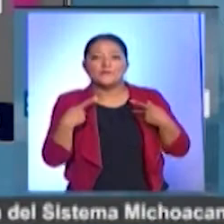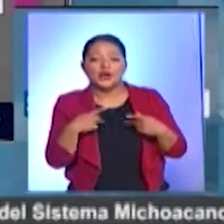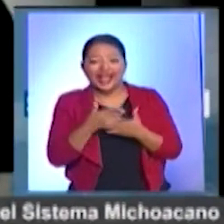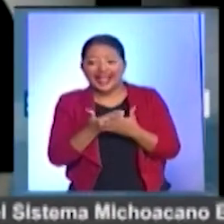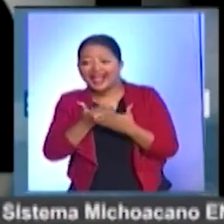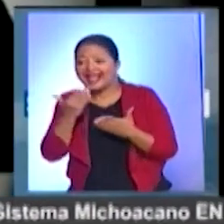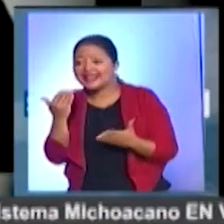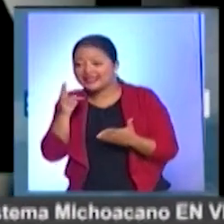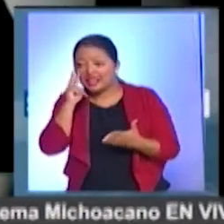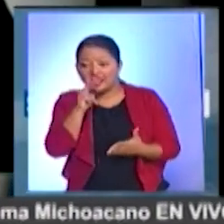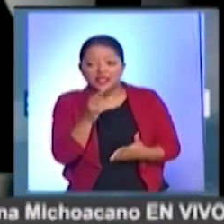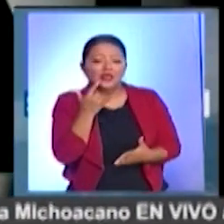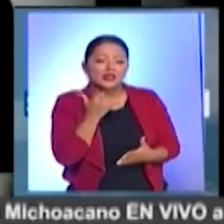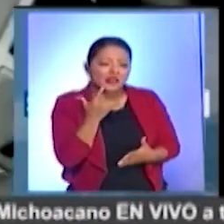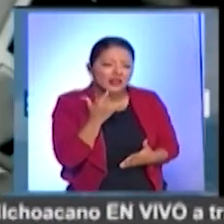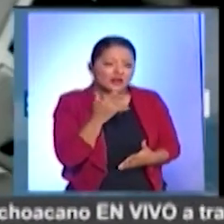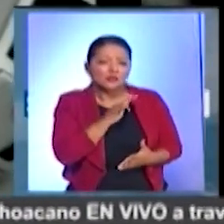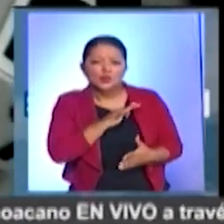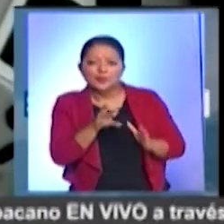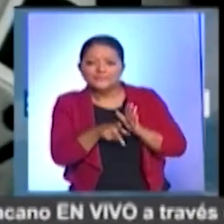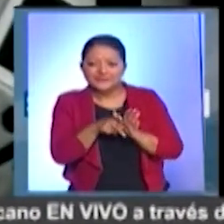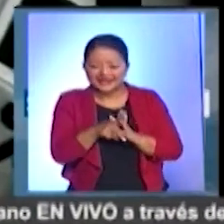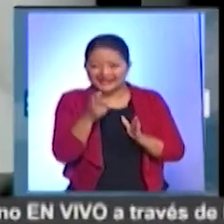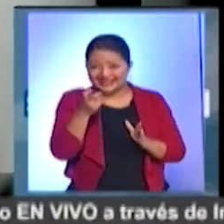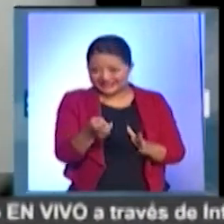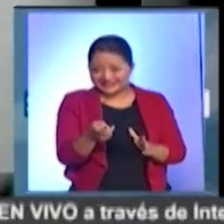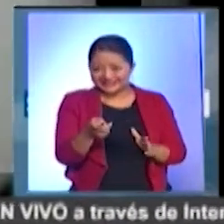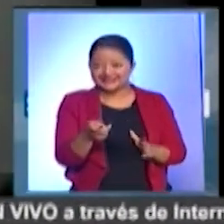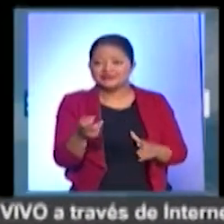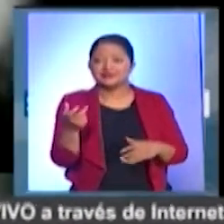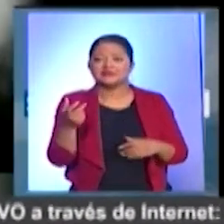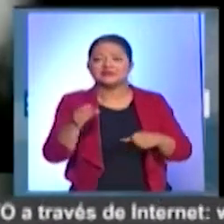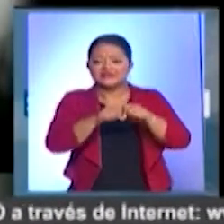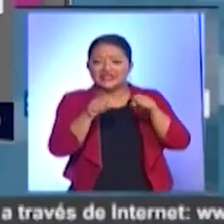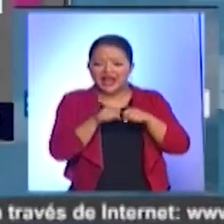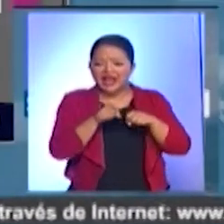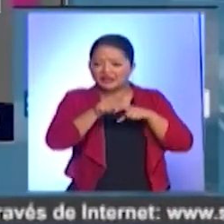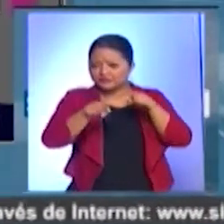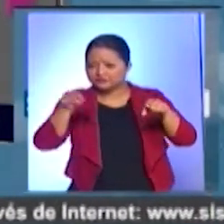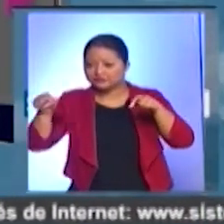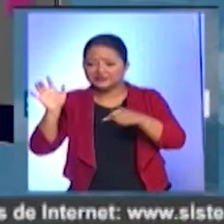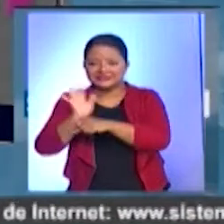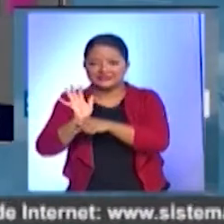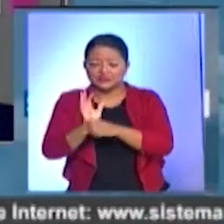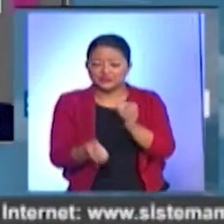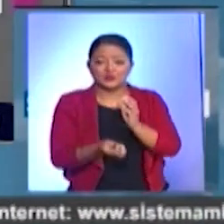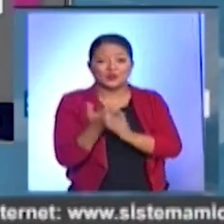a este programa se une una importante marca de salas de cine de morelia